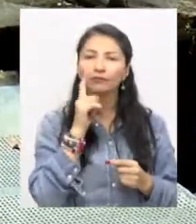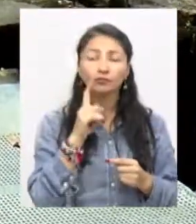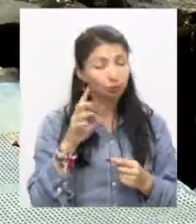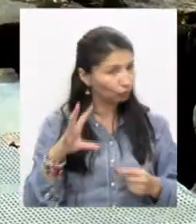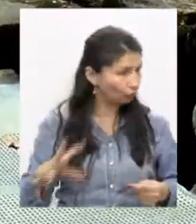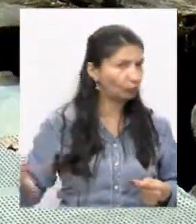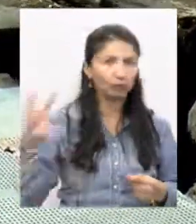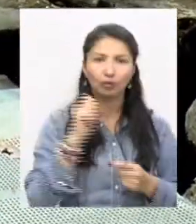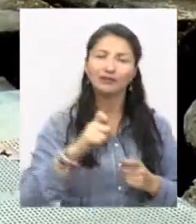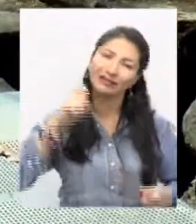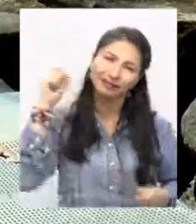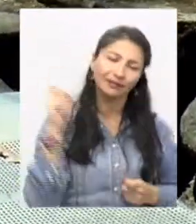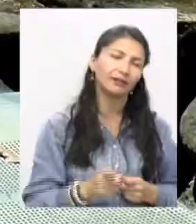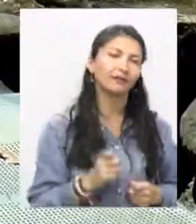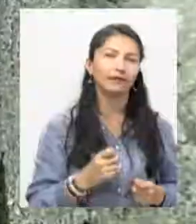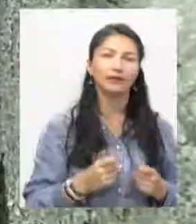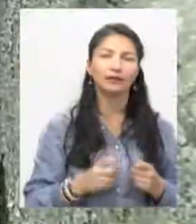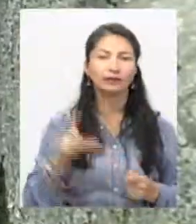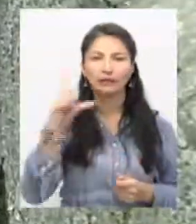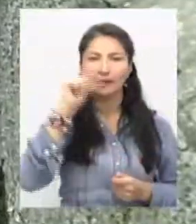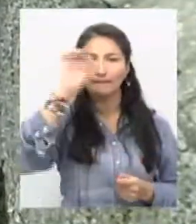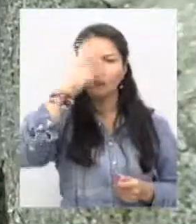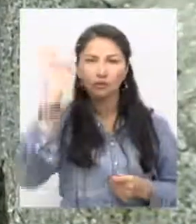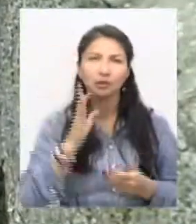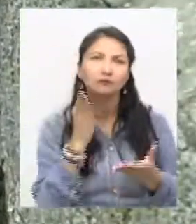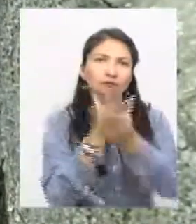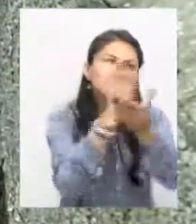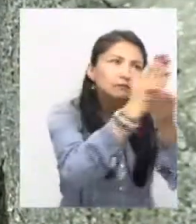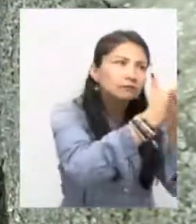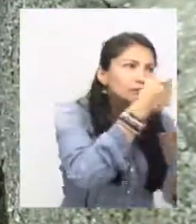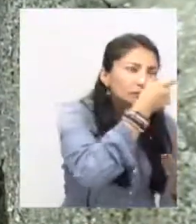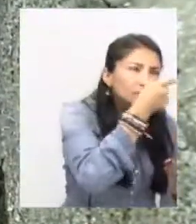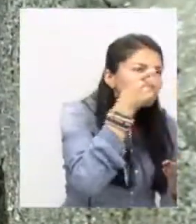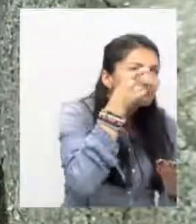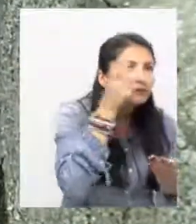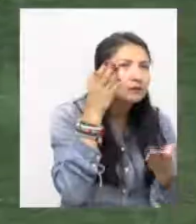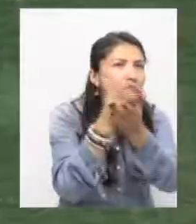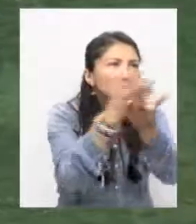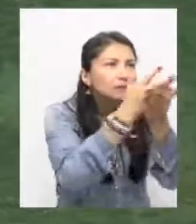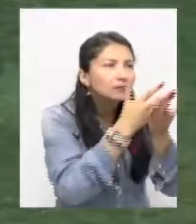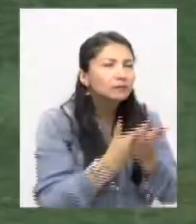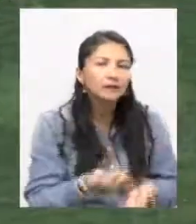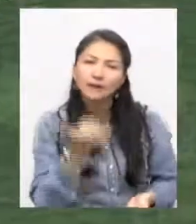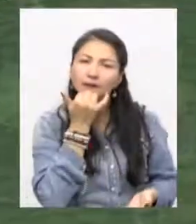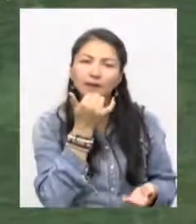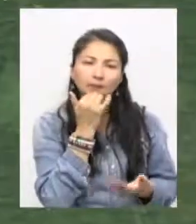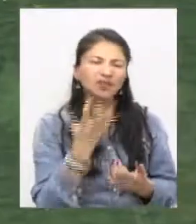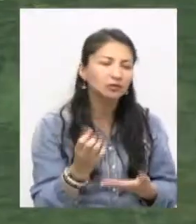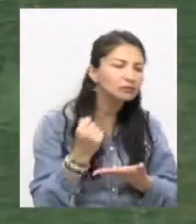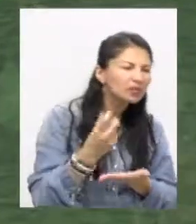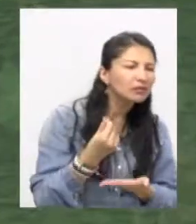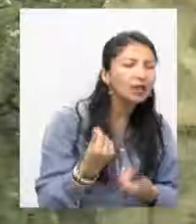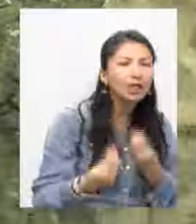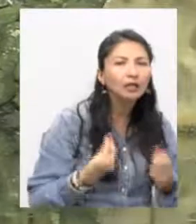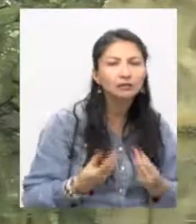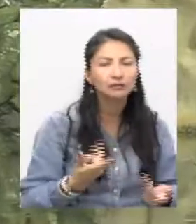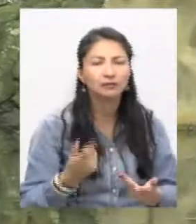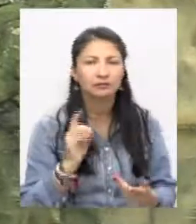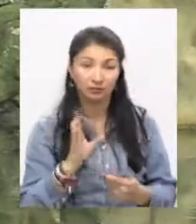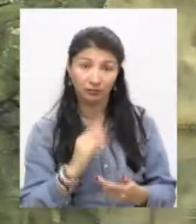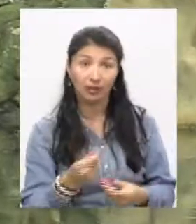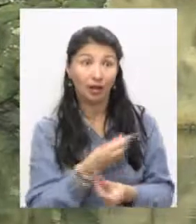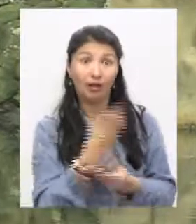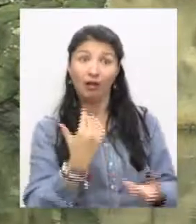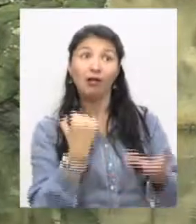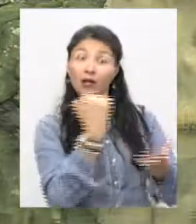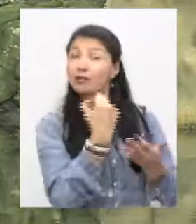una muestra representativa, sino que se tomó el 100% de los entes territoriales que acudieron